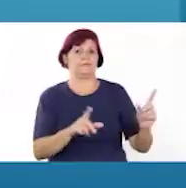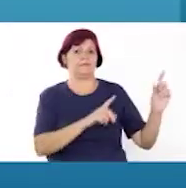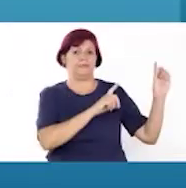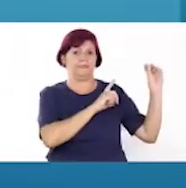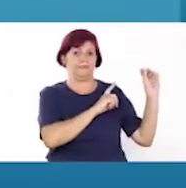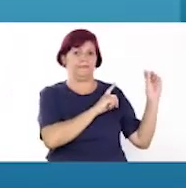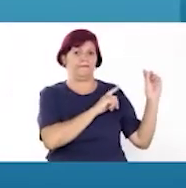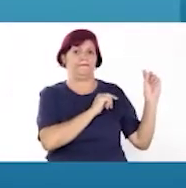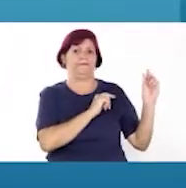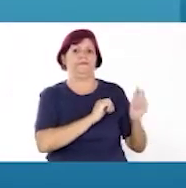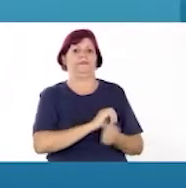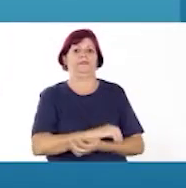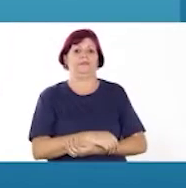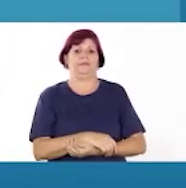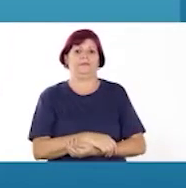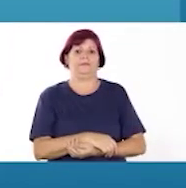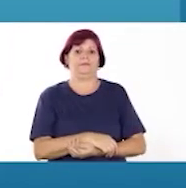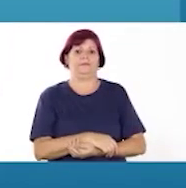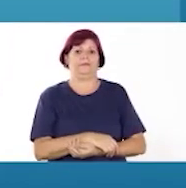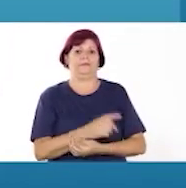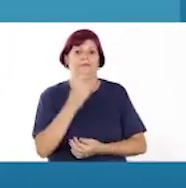pantalla.